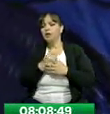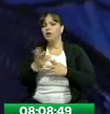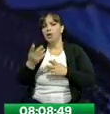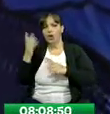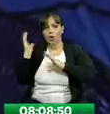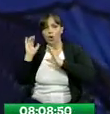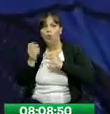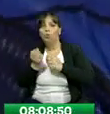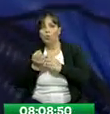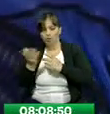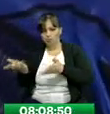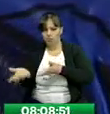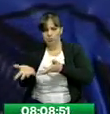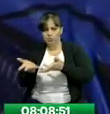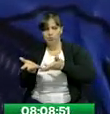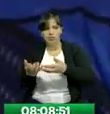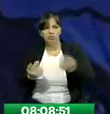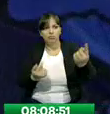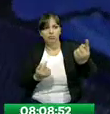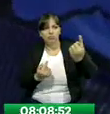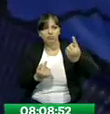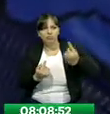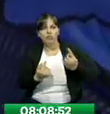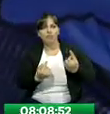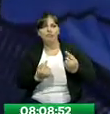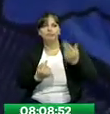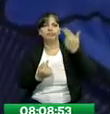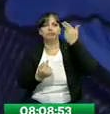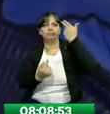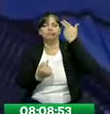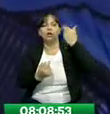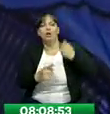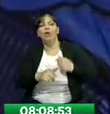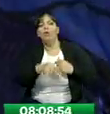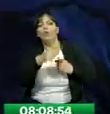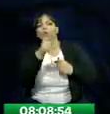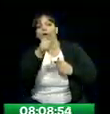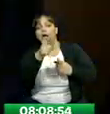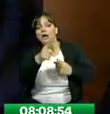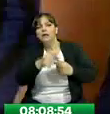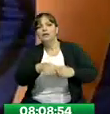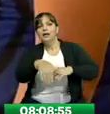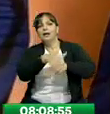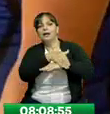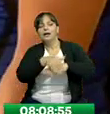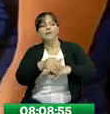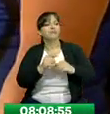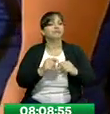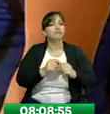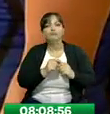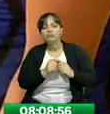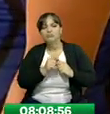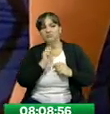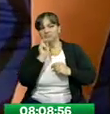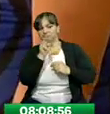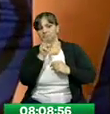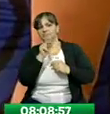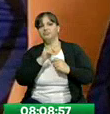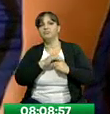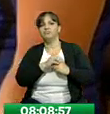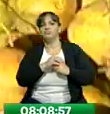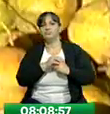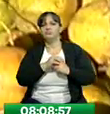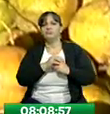acompañando en la esquina color porque las entradas contrabando el propietario de la bodega ni cocos